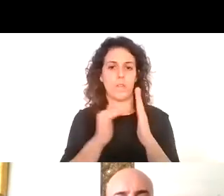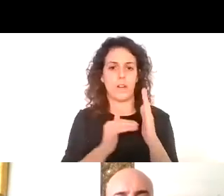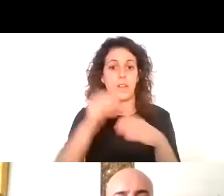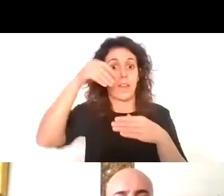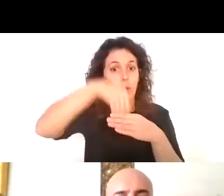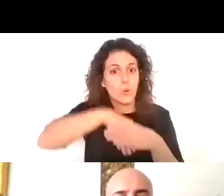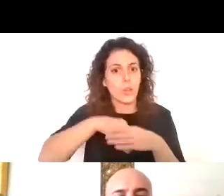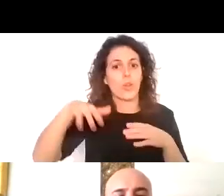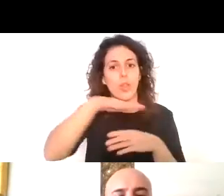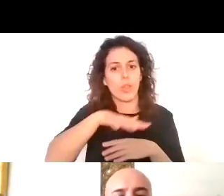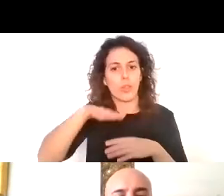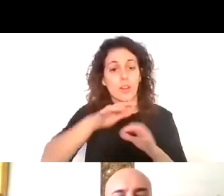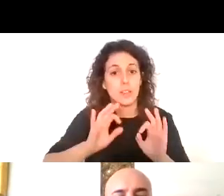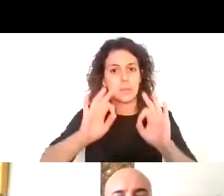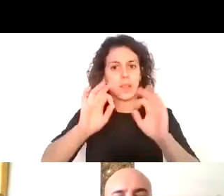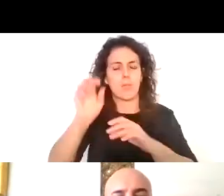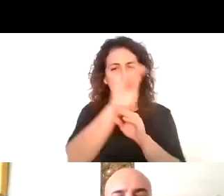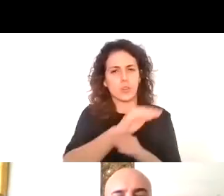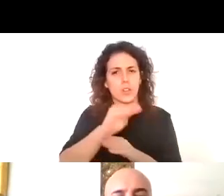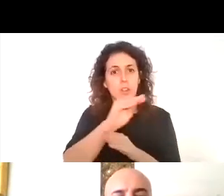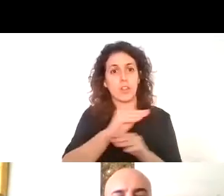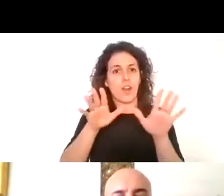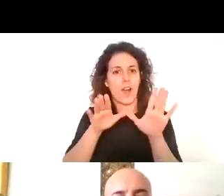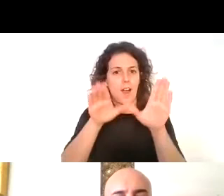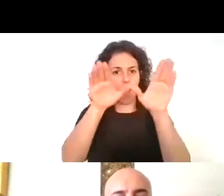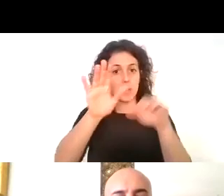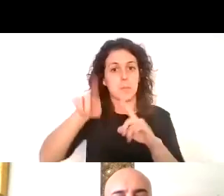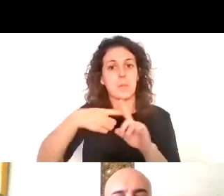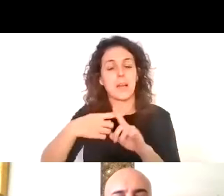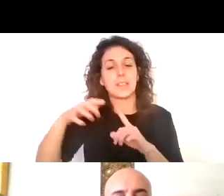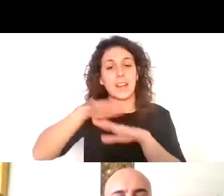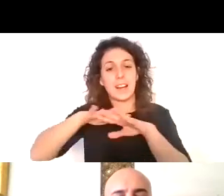Zona de Especial Protección para las Aves de la Red Natura 2000.